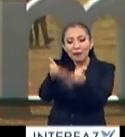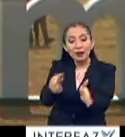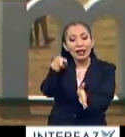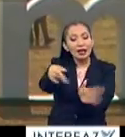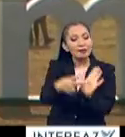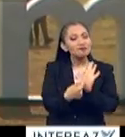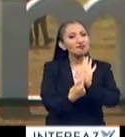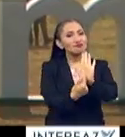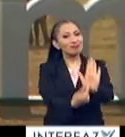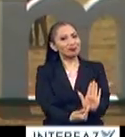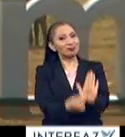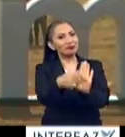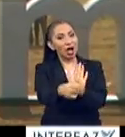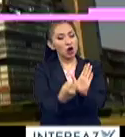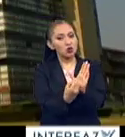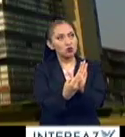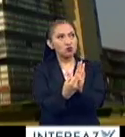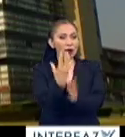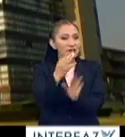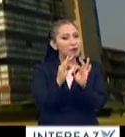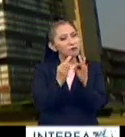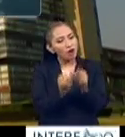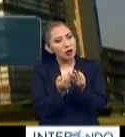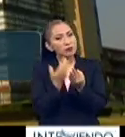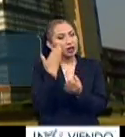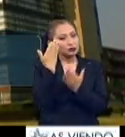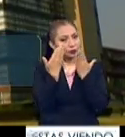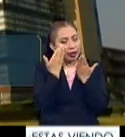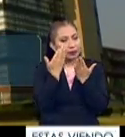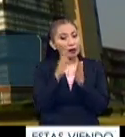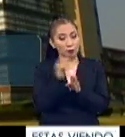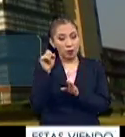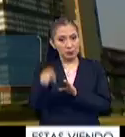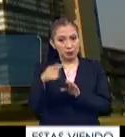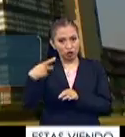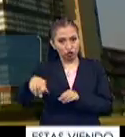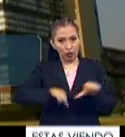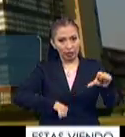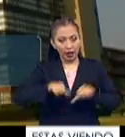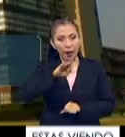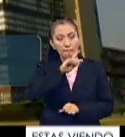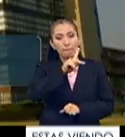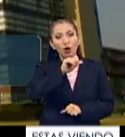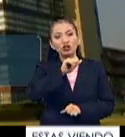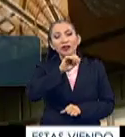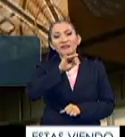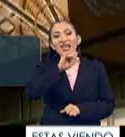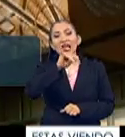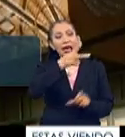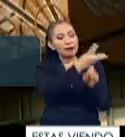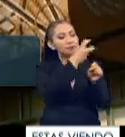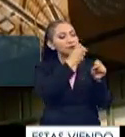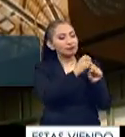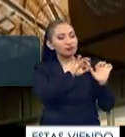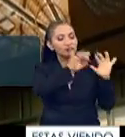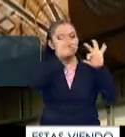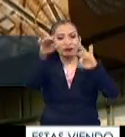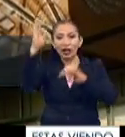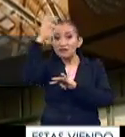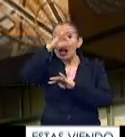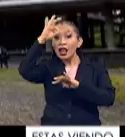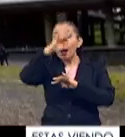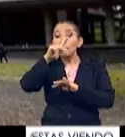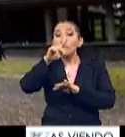y presentarla de una nueva forma académica. Como parte de sus actividades, Posfilia ha convocado a un coloquio de